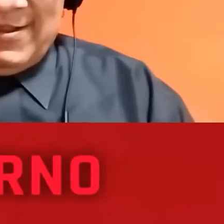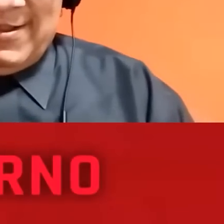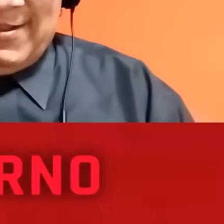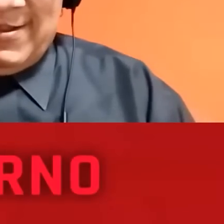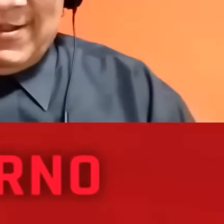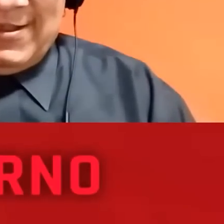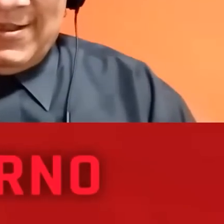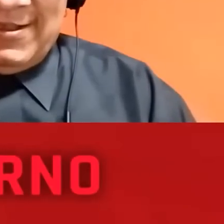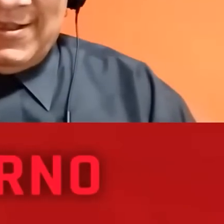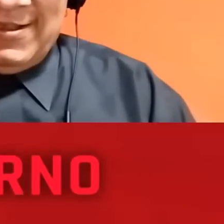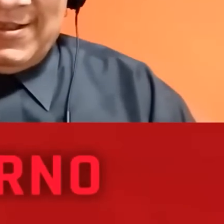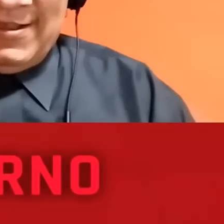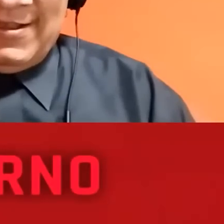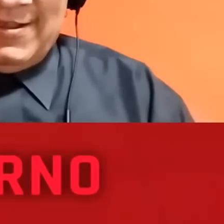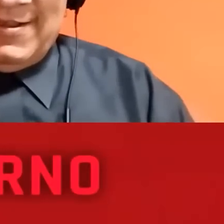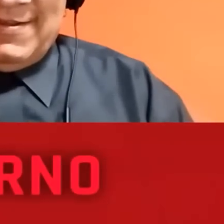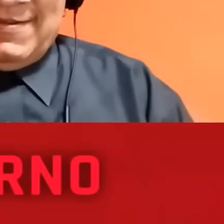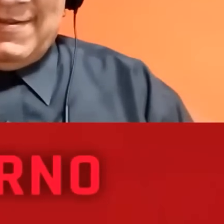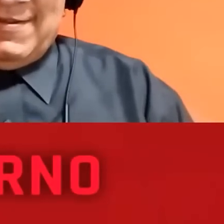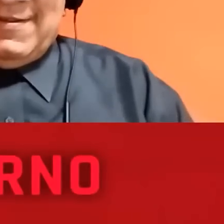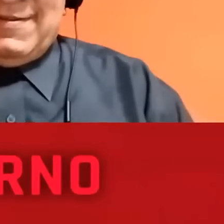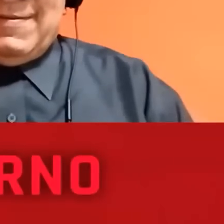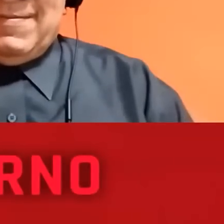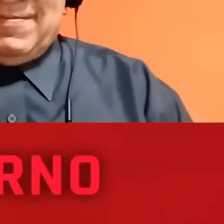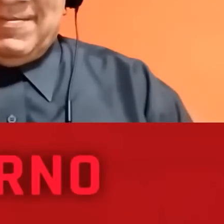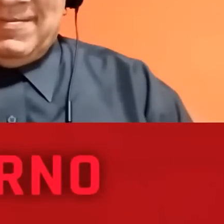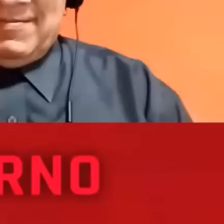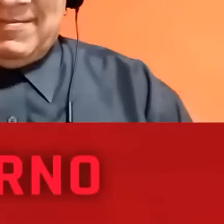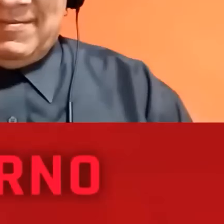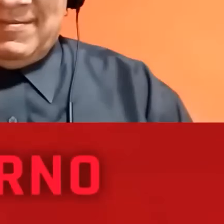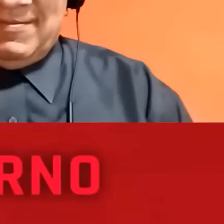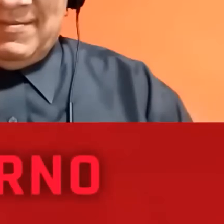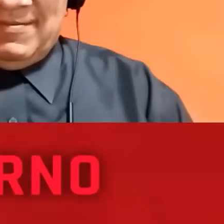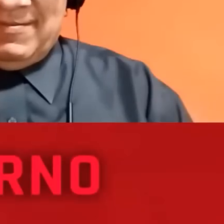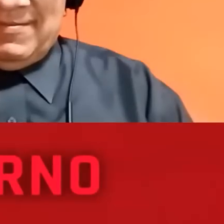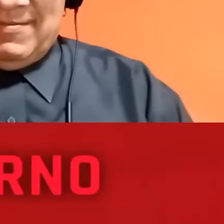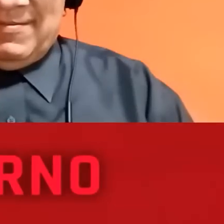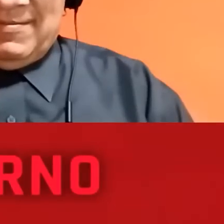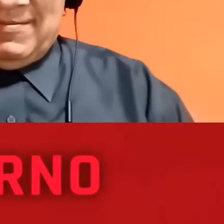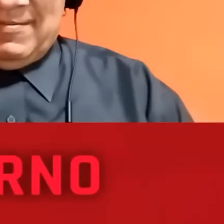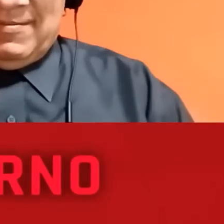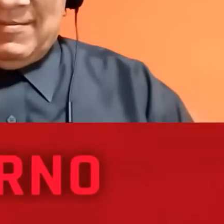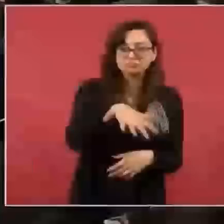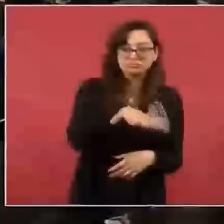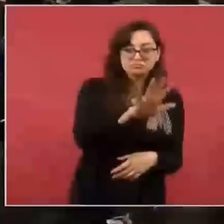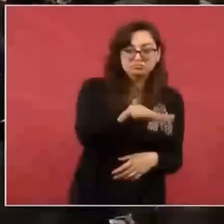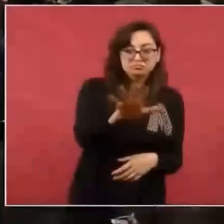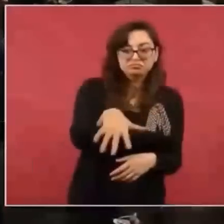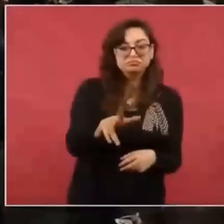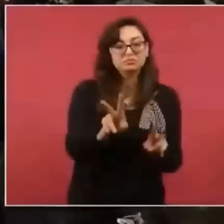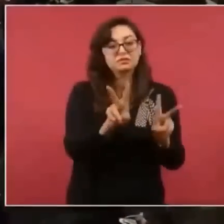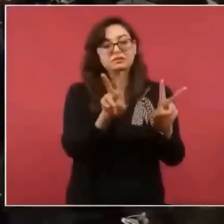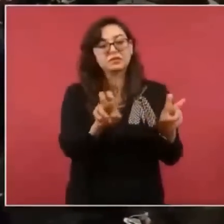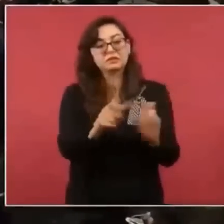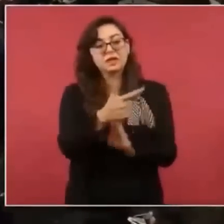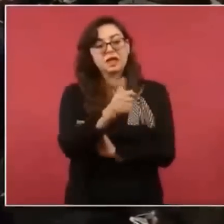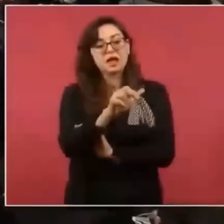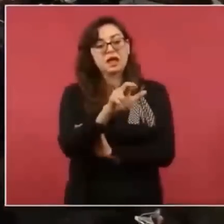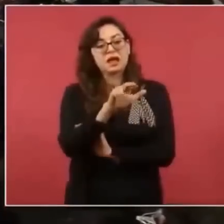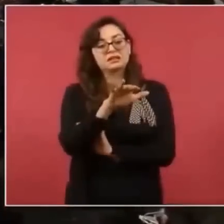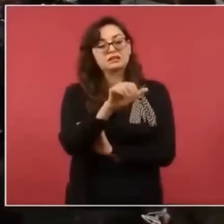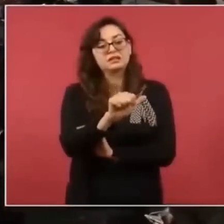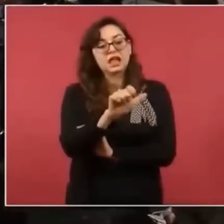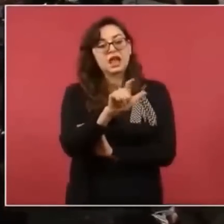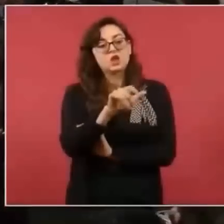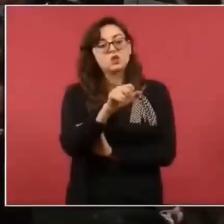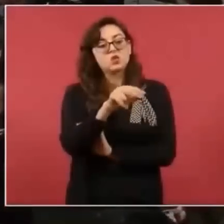a esta Adri, para seguir con el mismo tema, el video número 6 de la mañanera, querida Adri. Si acaso Calderón y